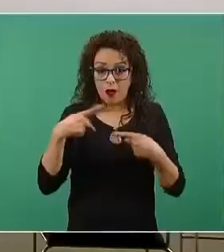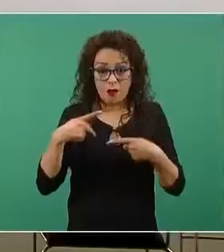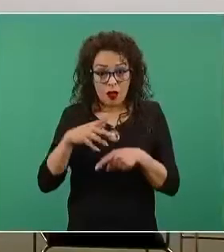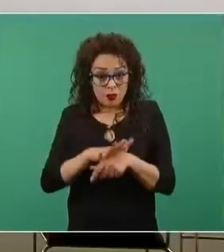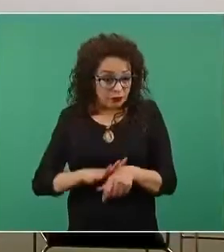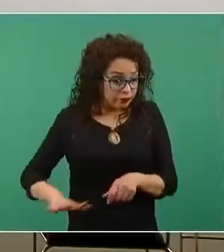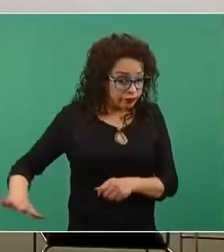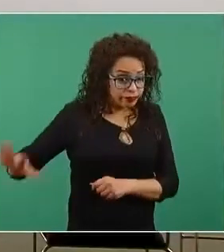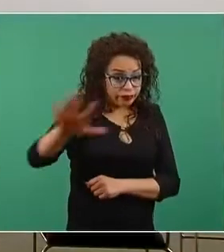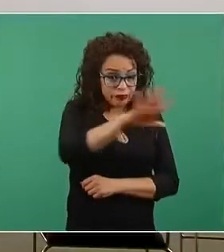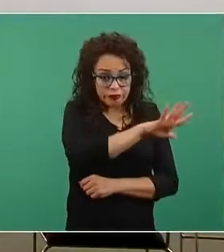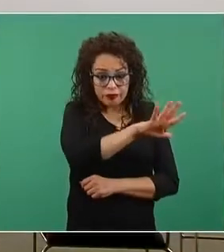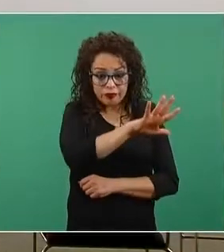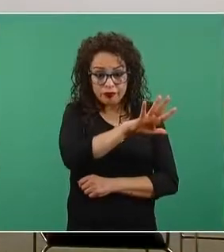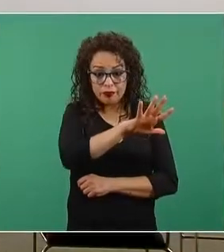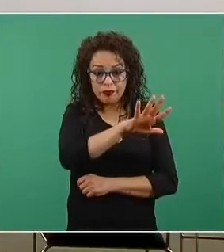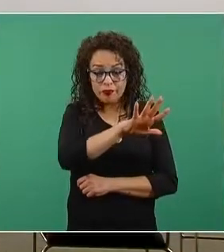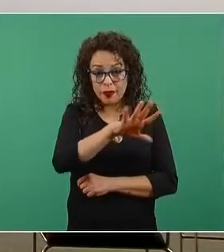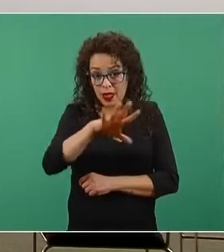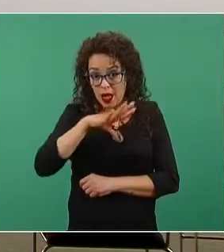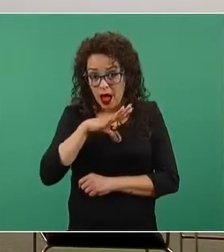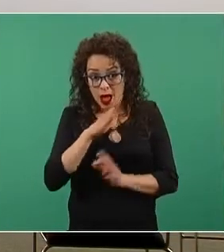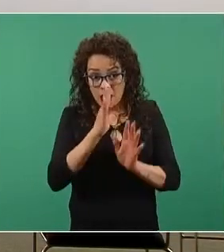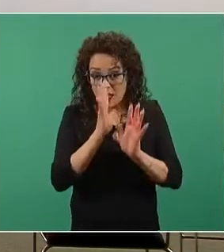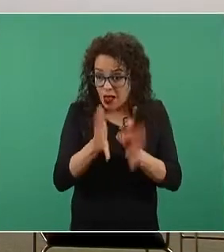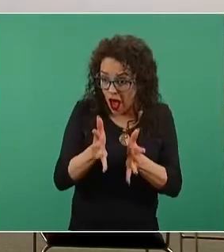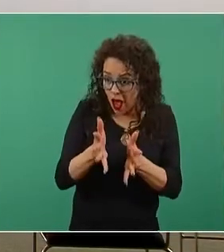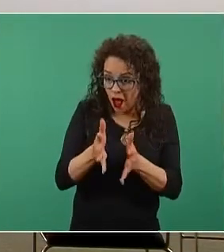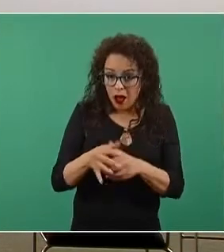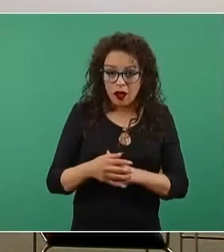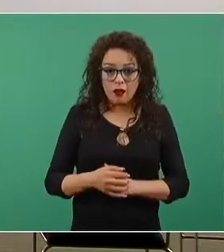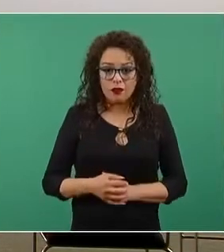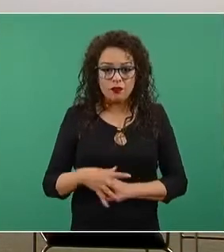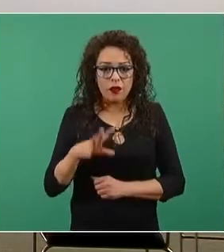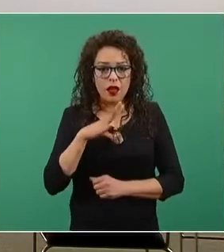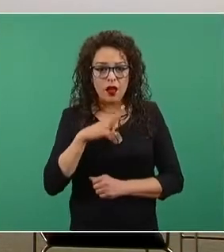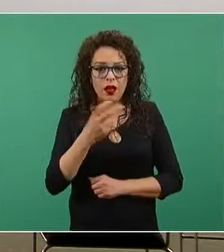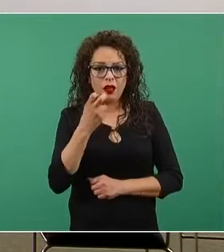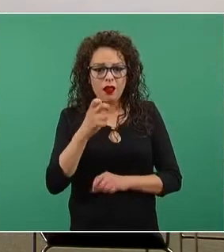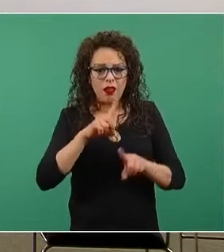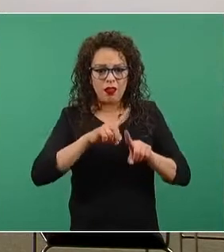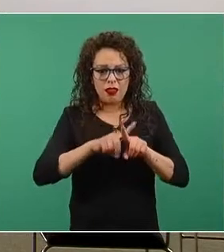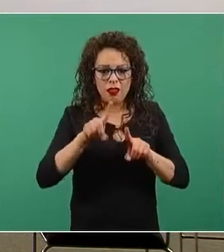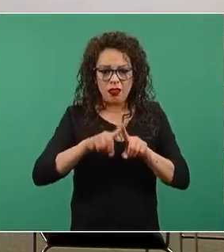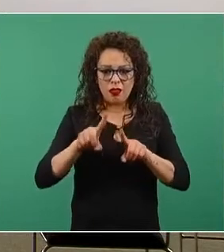se está juntando y pues presenta todas estas diferentes